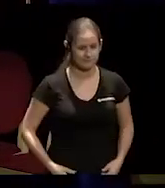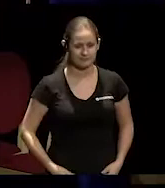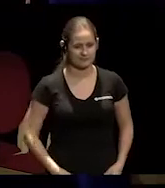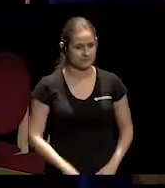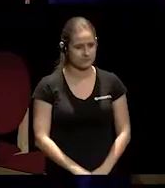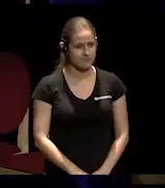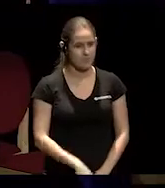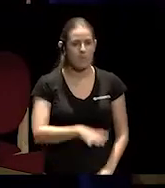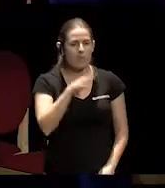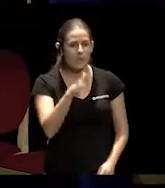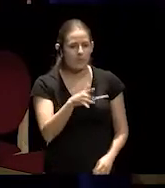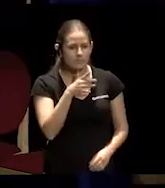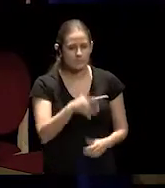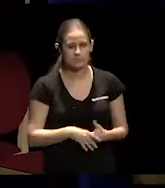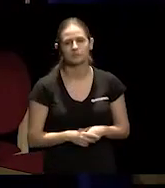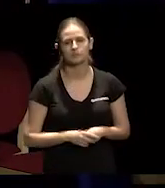Porque